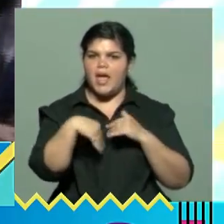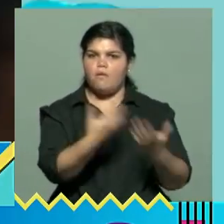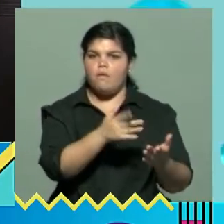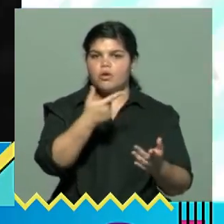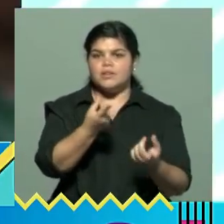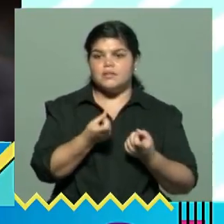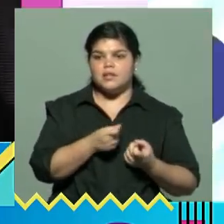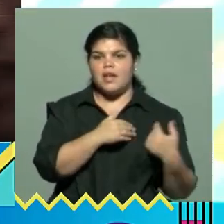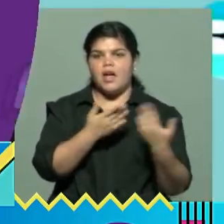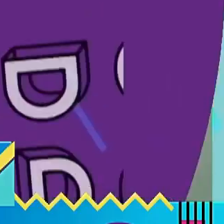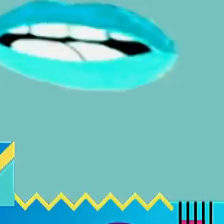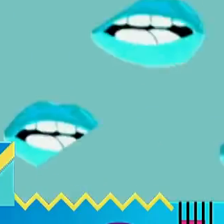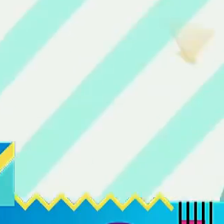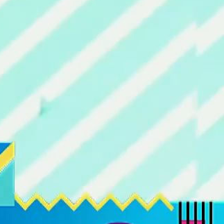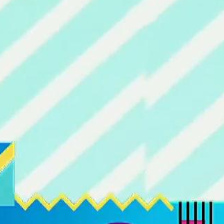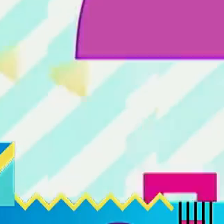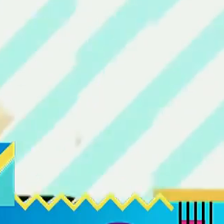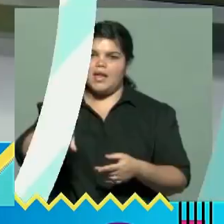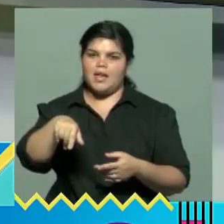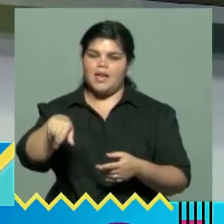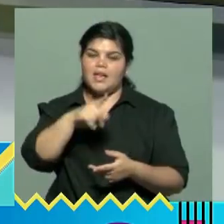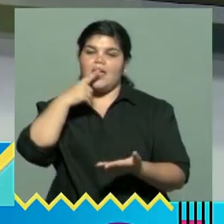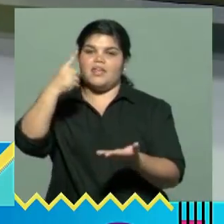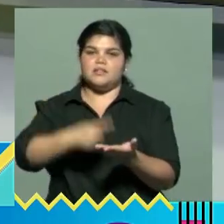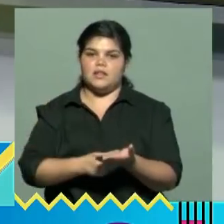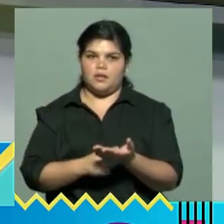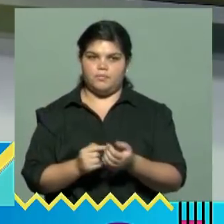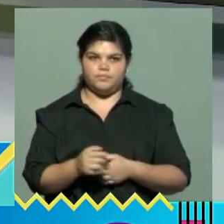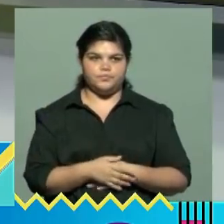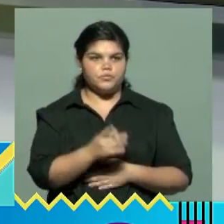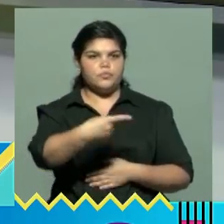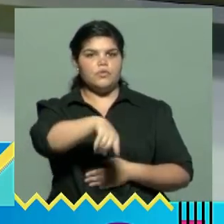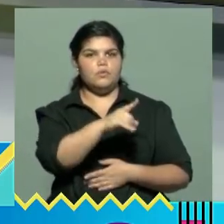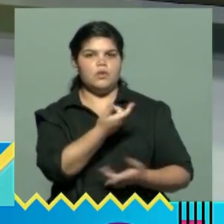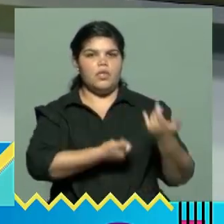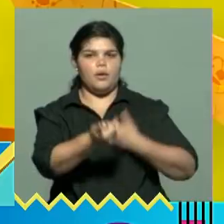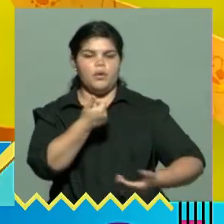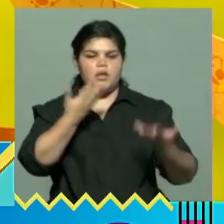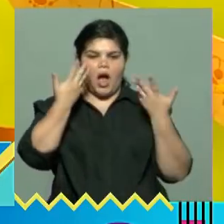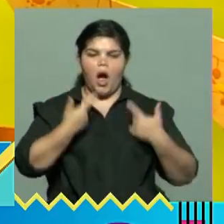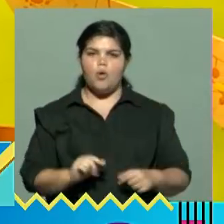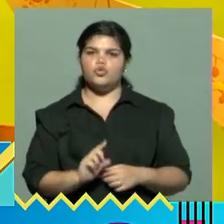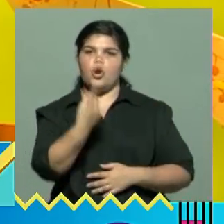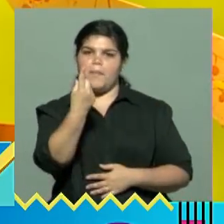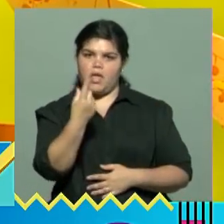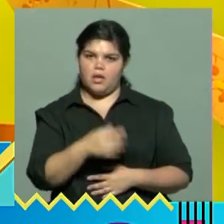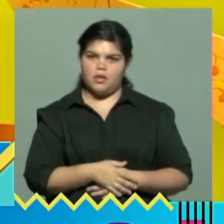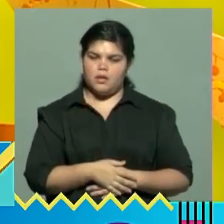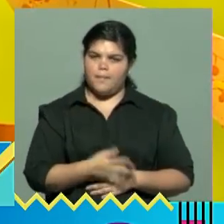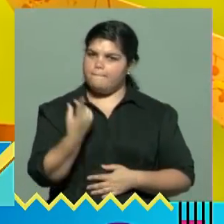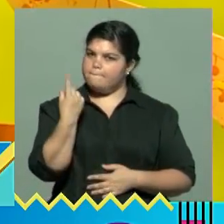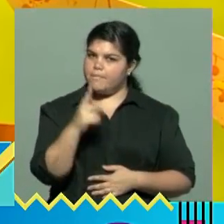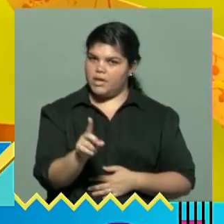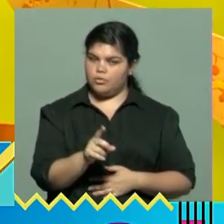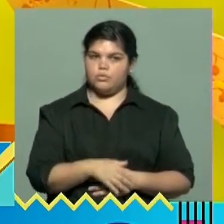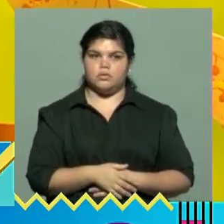quieren para ellas. Ajá, ustedes están hablando de autonomía del cuerpo, ¿no? Y creo que no están teniendo en cuenta que cuando